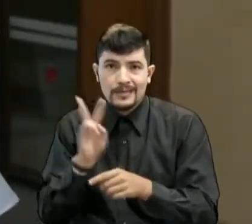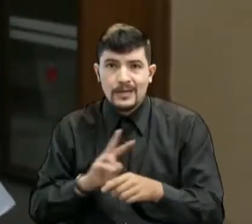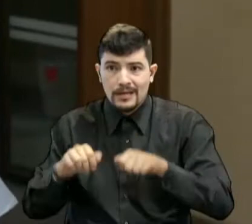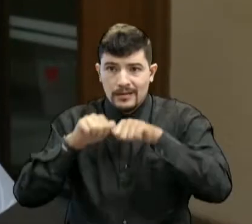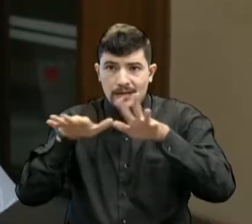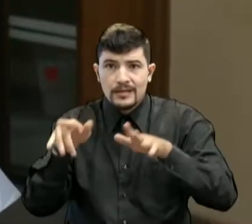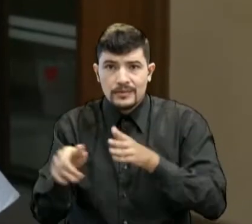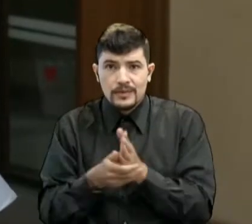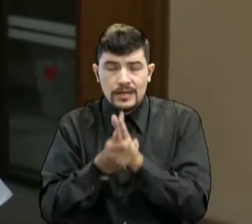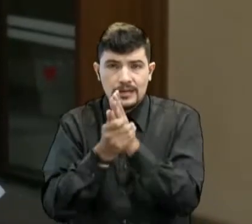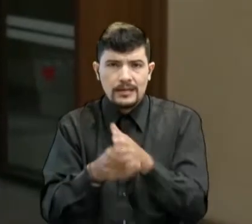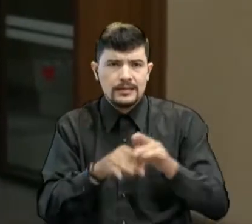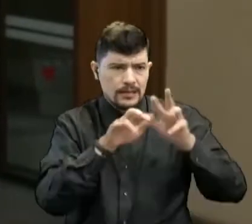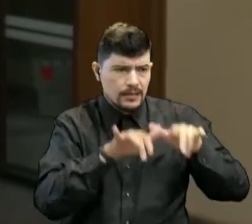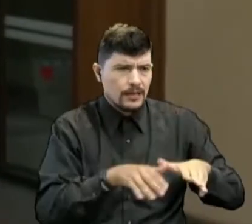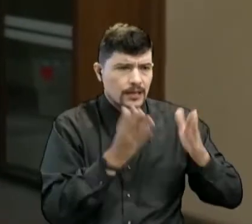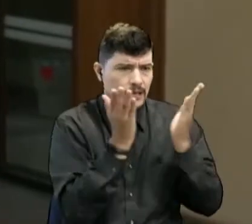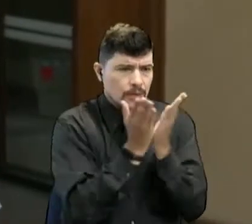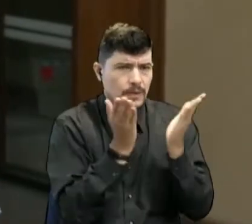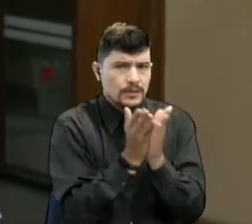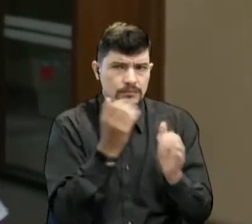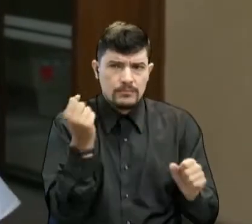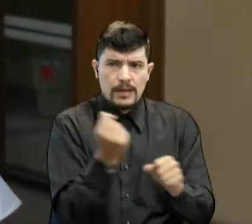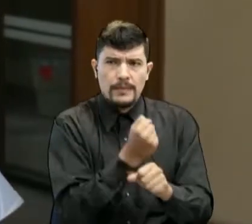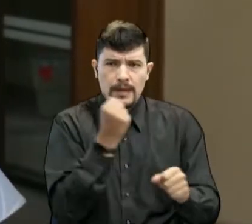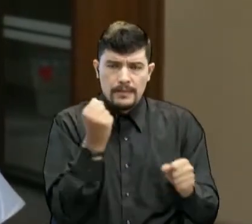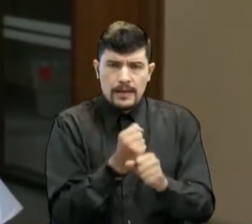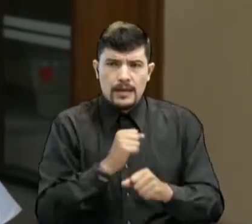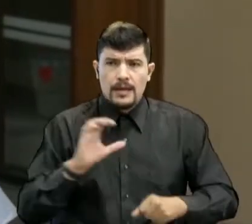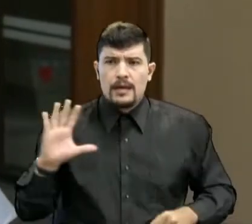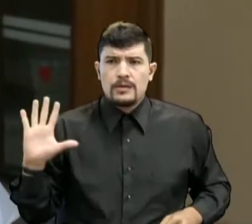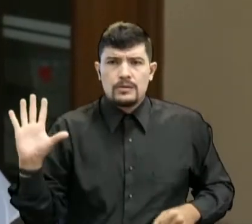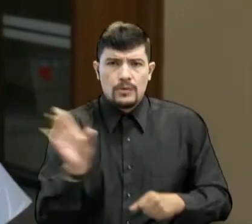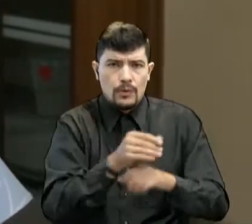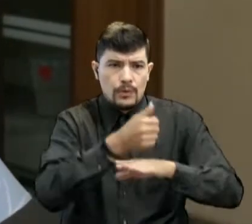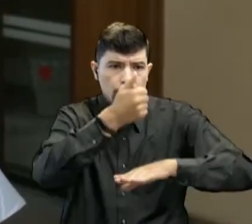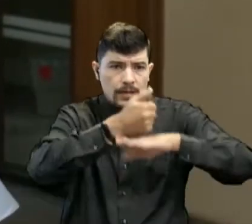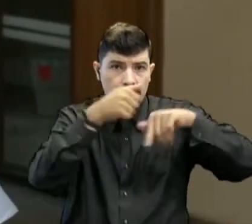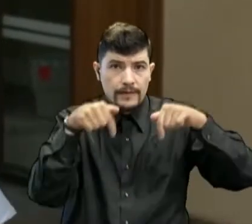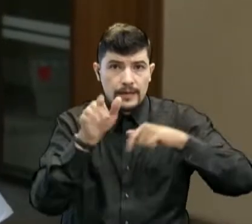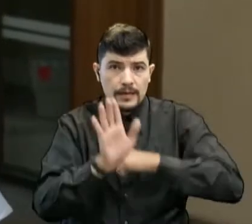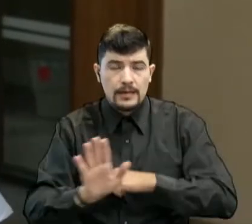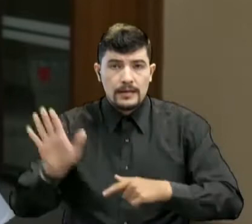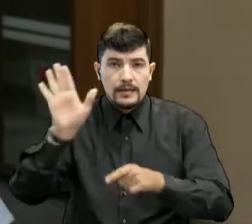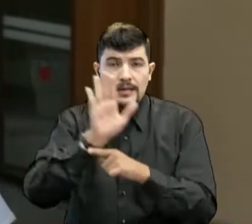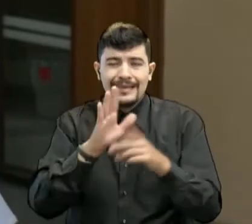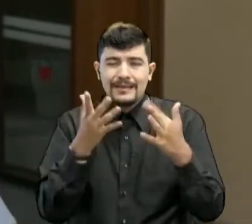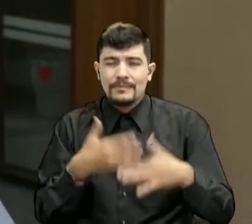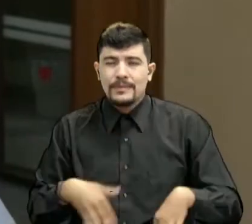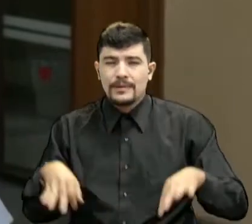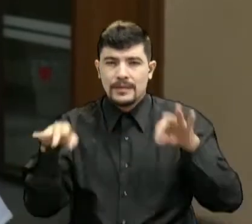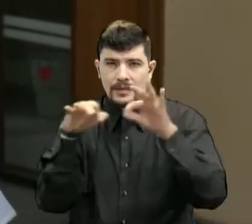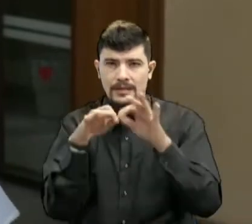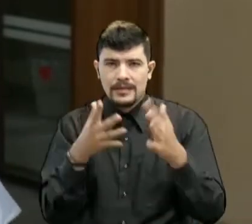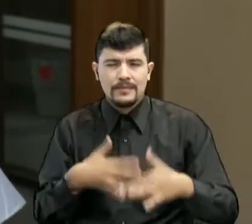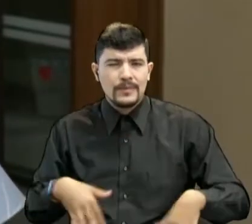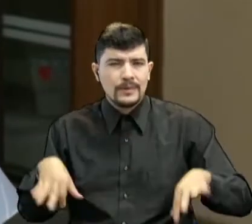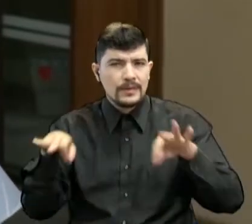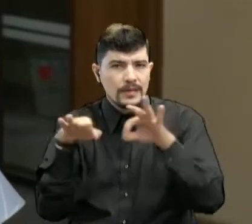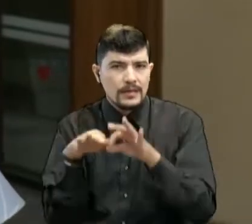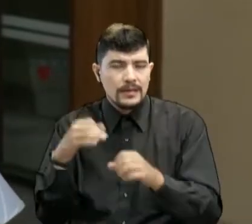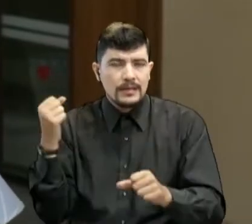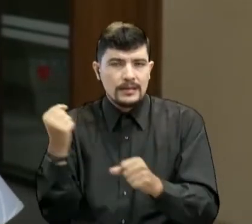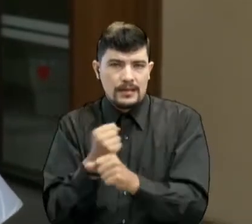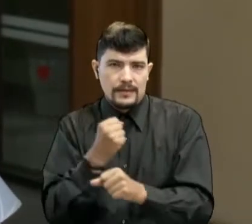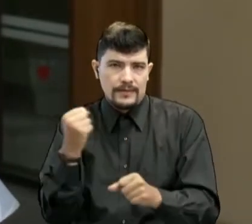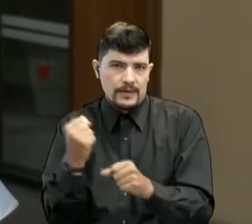de Educación ha venido trabajando articuladamente con todos los directivos del departamento. Es muy importante trabajar sobre